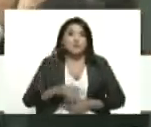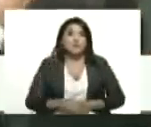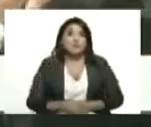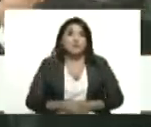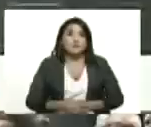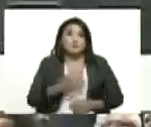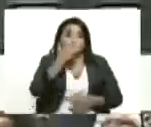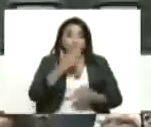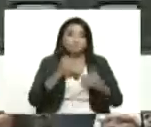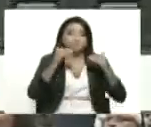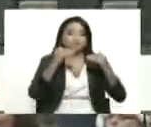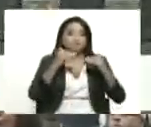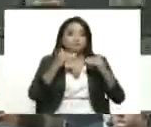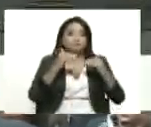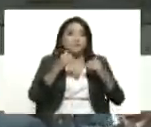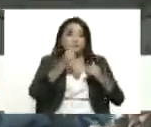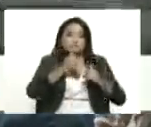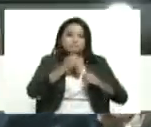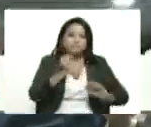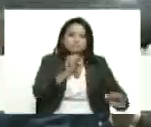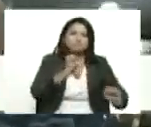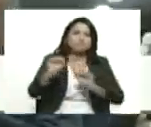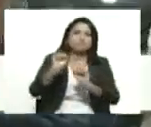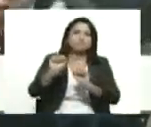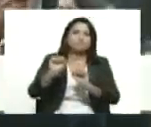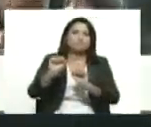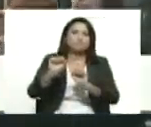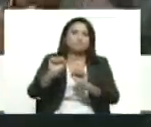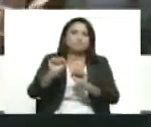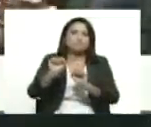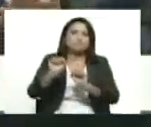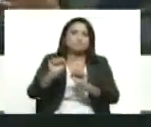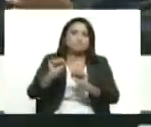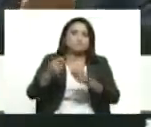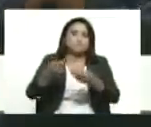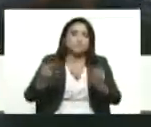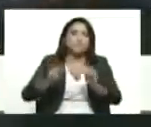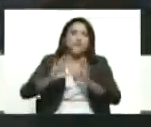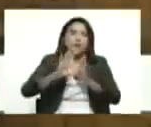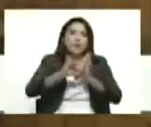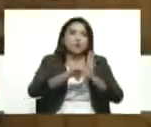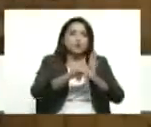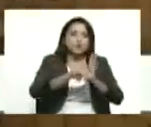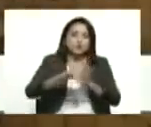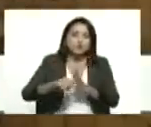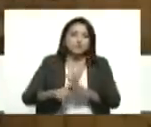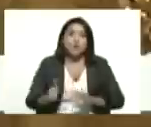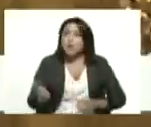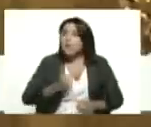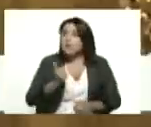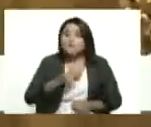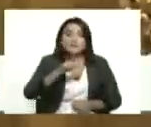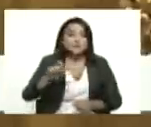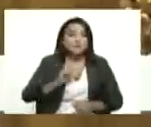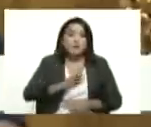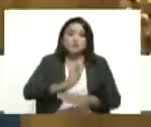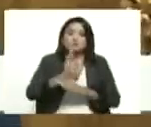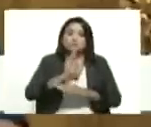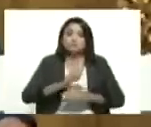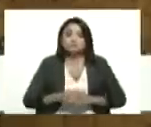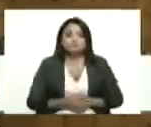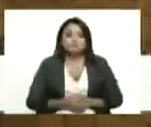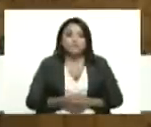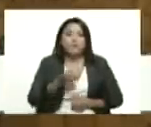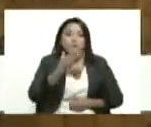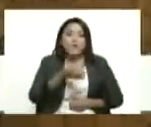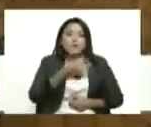Moral en alto para enfrentar esto. Moral en alto para enfrentar la corrupción. Caiga, caiga.